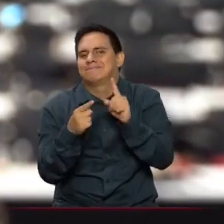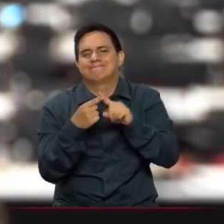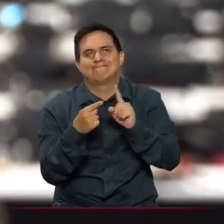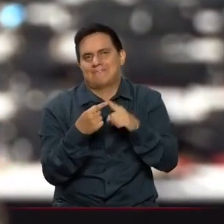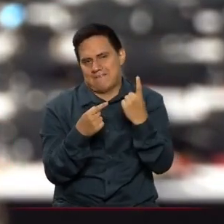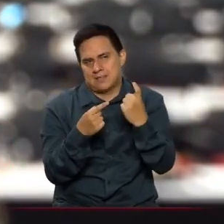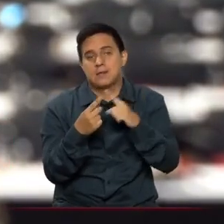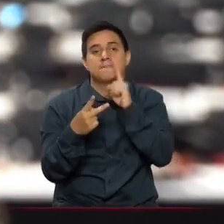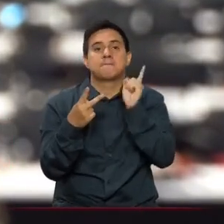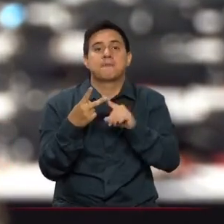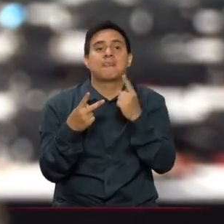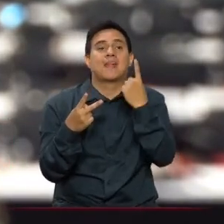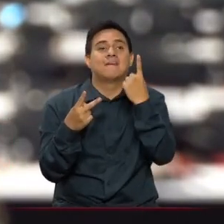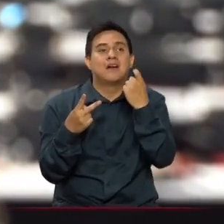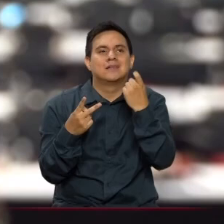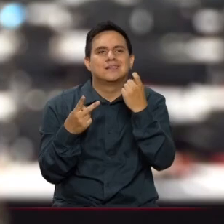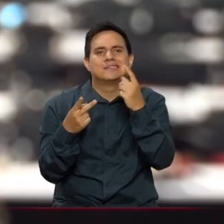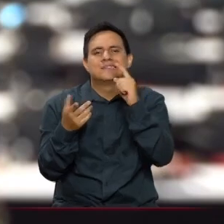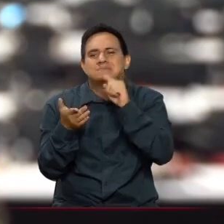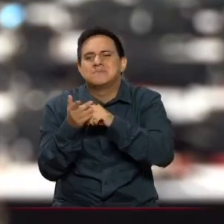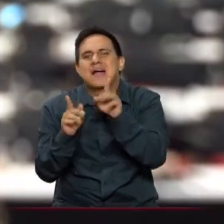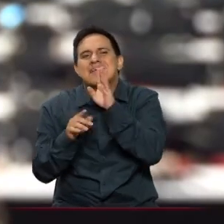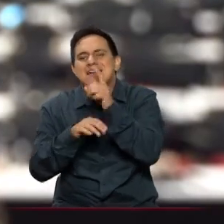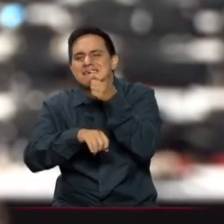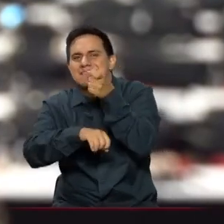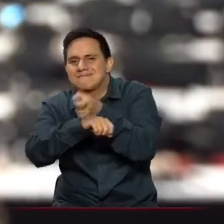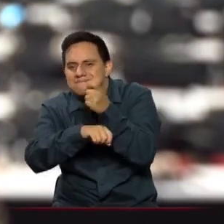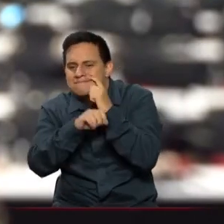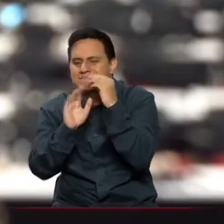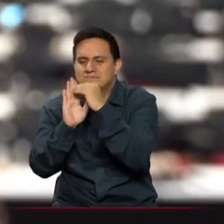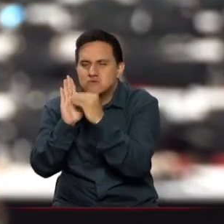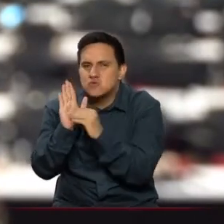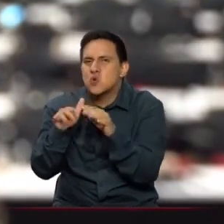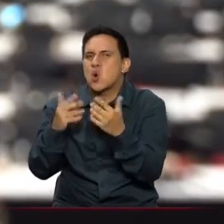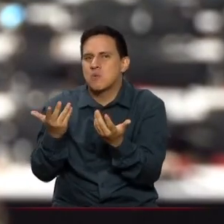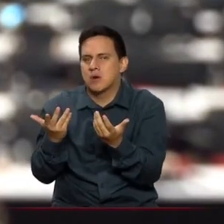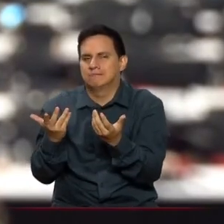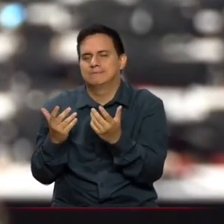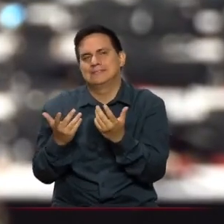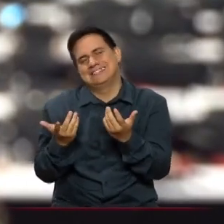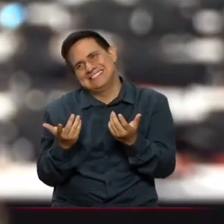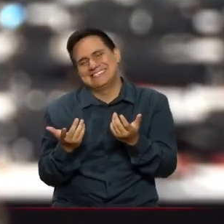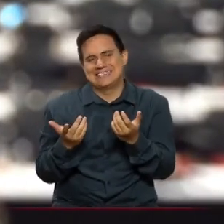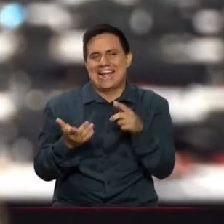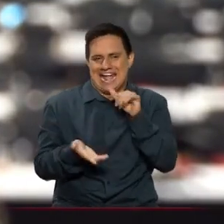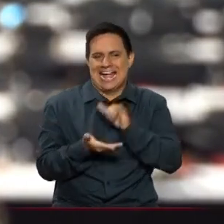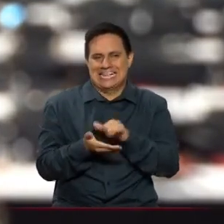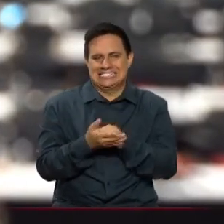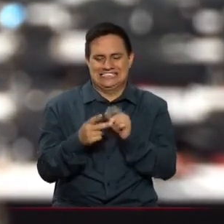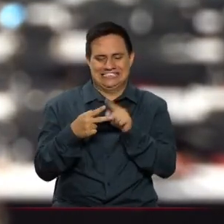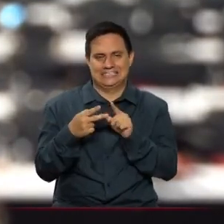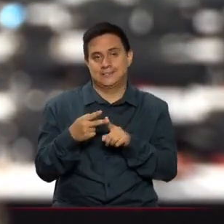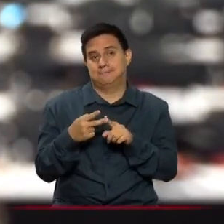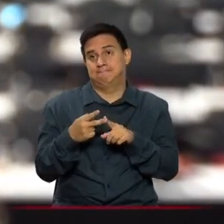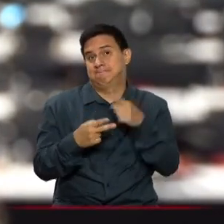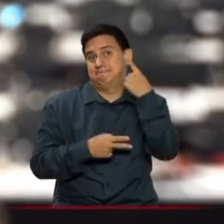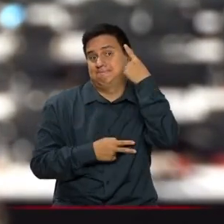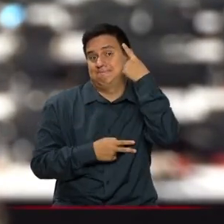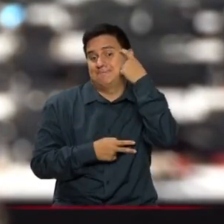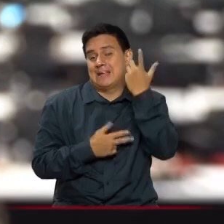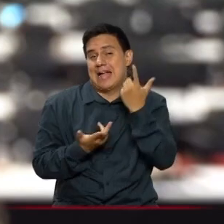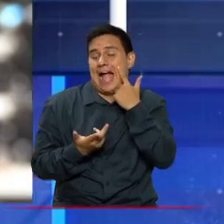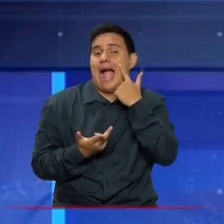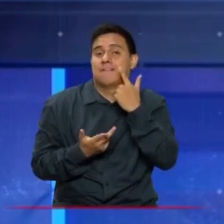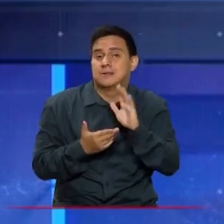aprobó el marco de monitoreo. Eso deja algunos retos para la convención y toca pues empezar